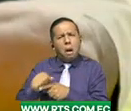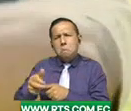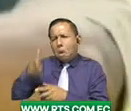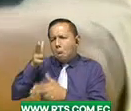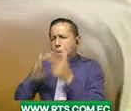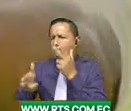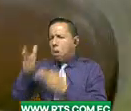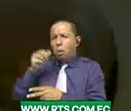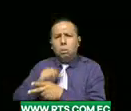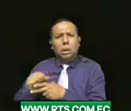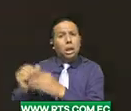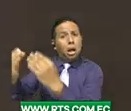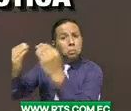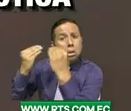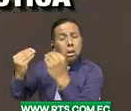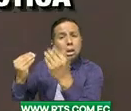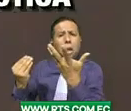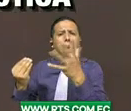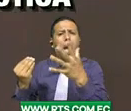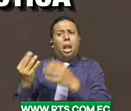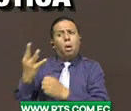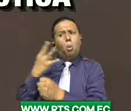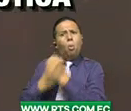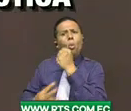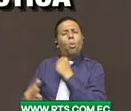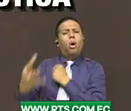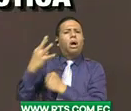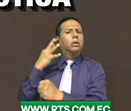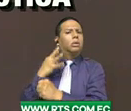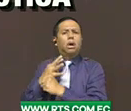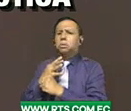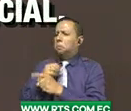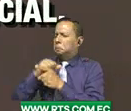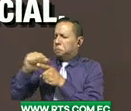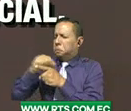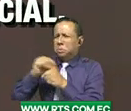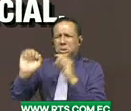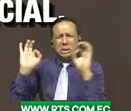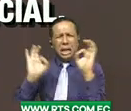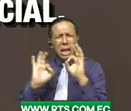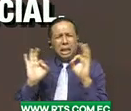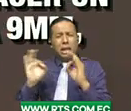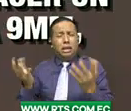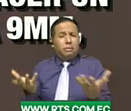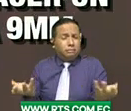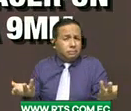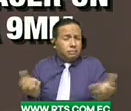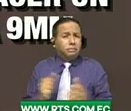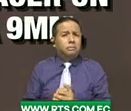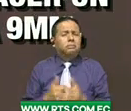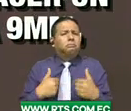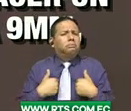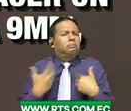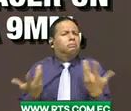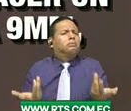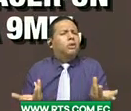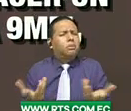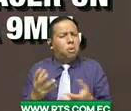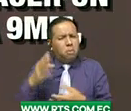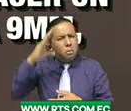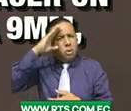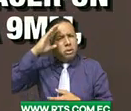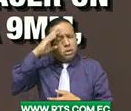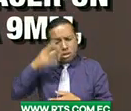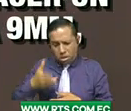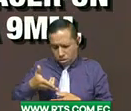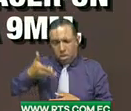no han sido entrenados. 4 años que no se practica polígono. Casi todo el personal policial. Imagínese usted qué puede hacer un compañero con una